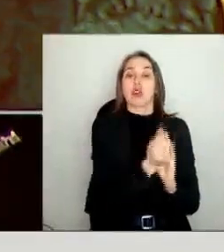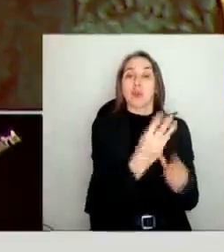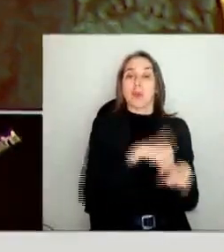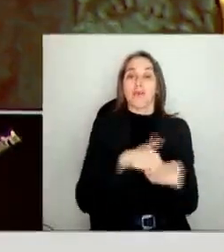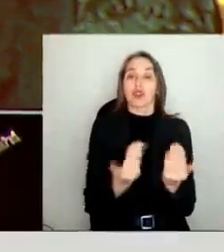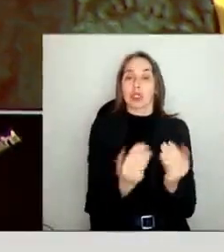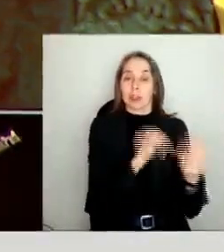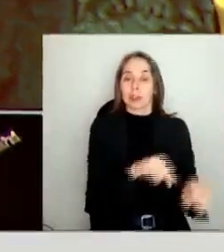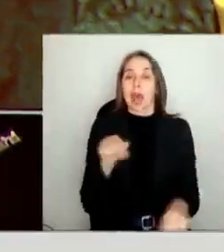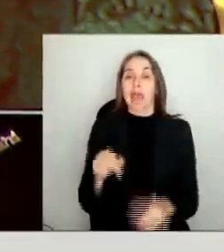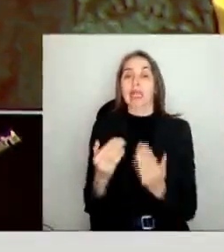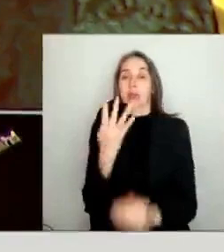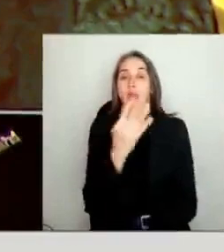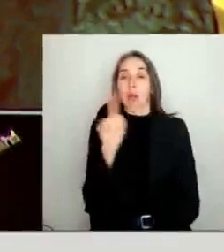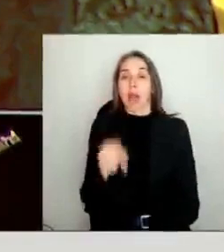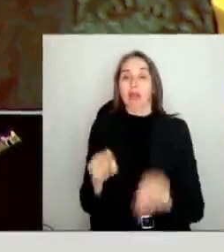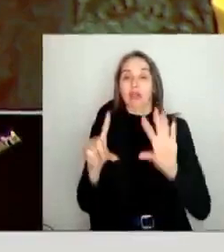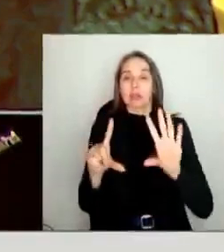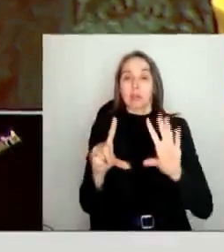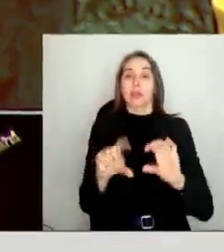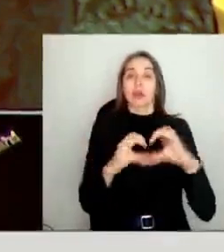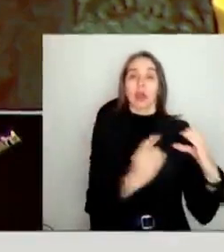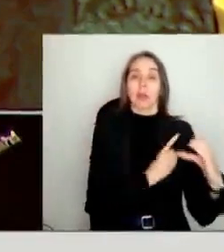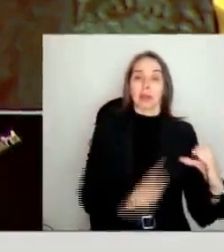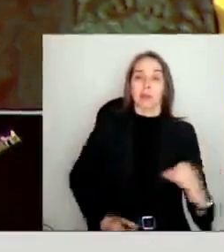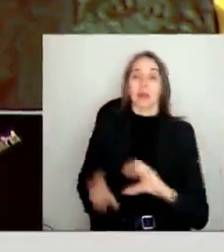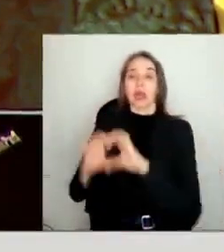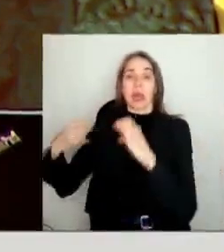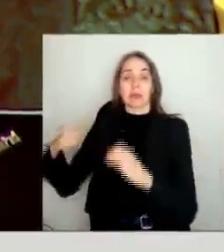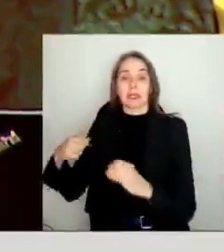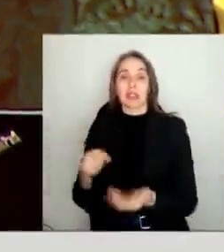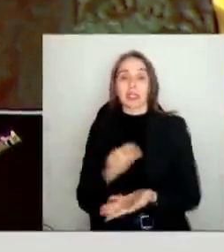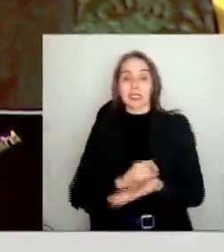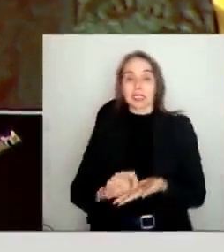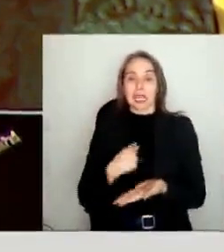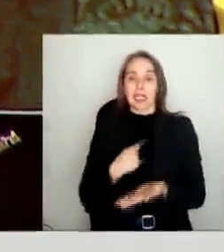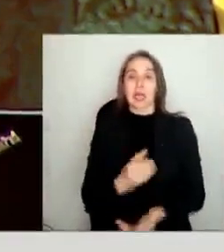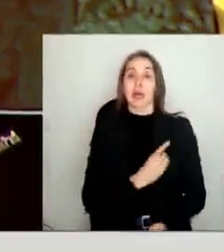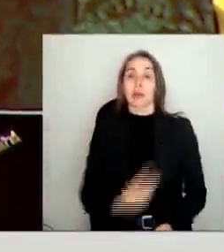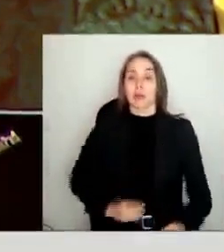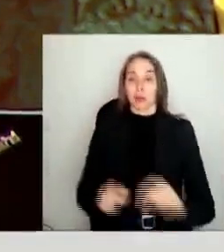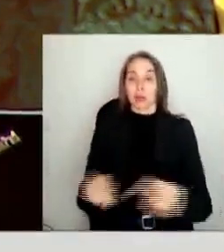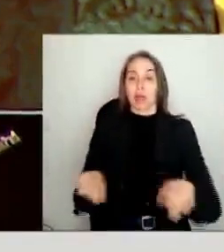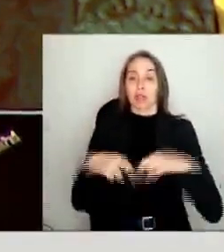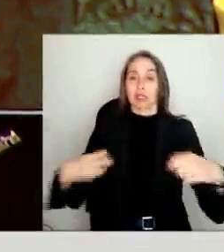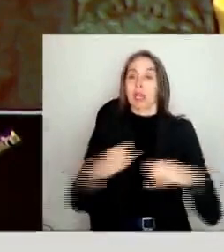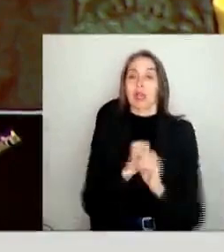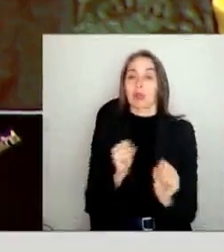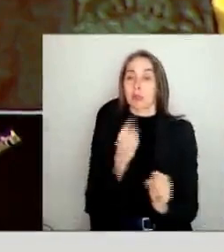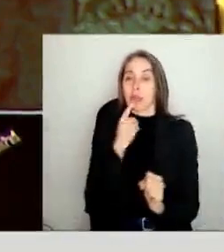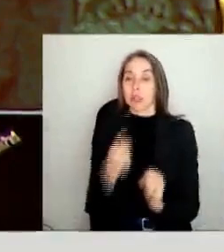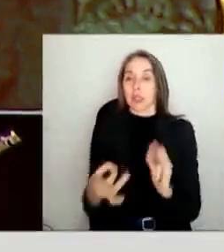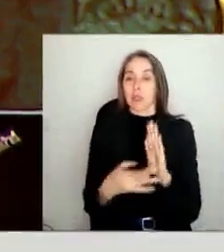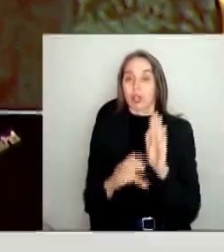los cu séptimos de ambas cámaras la secretaría ni la sala tiene la posibilidad de declarar inconstitucional este